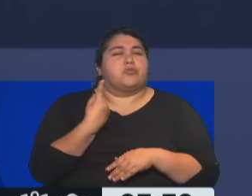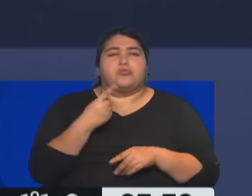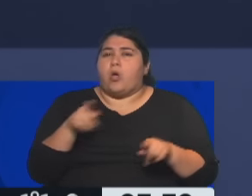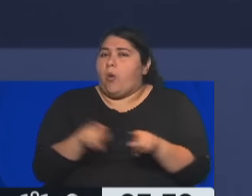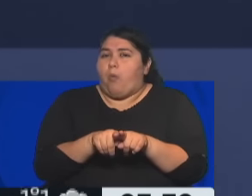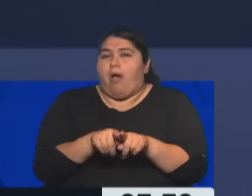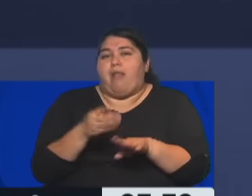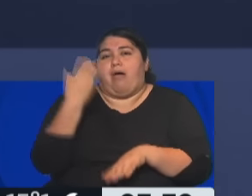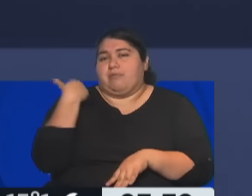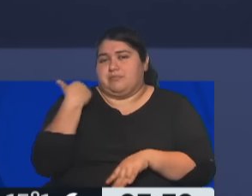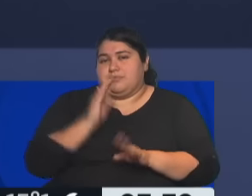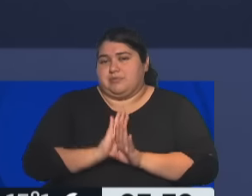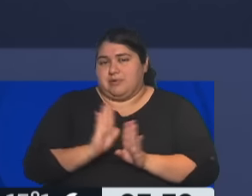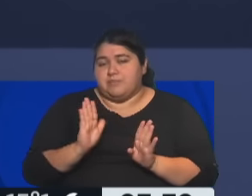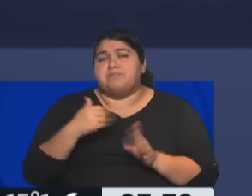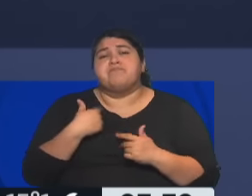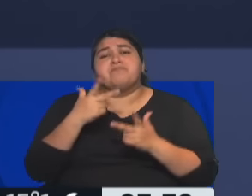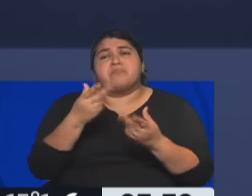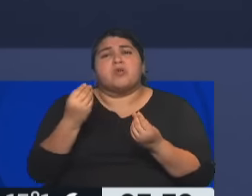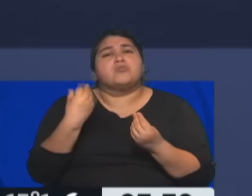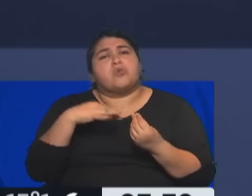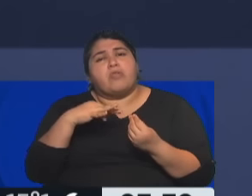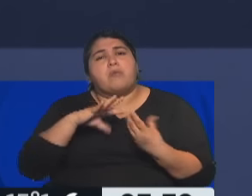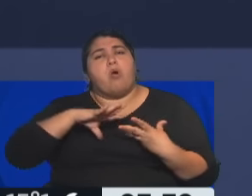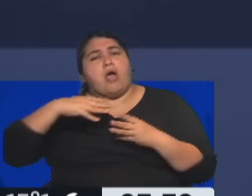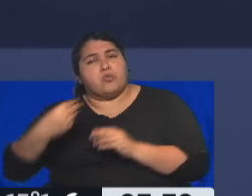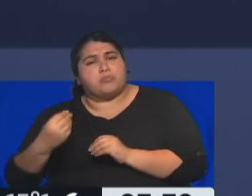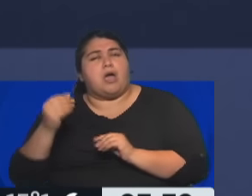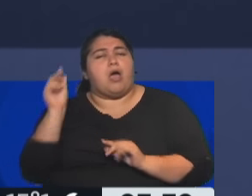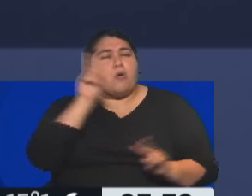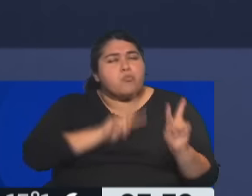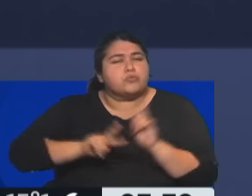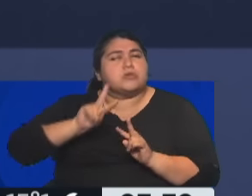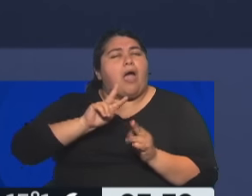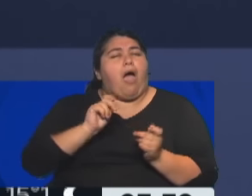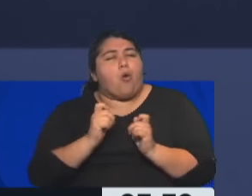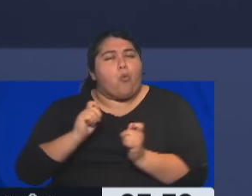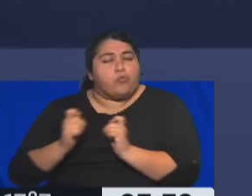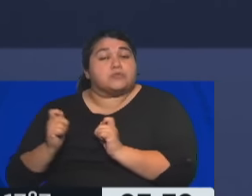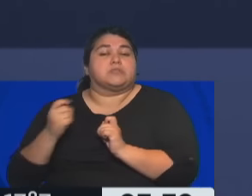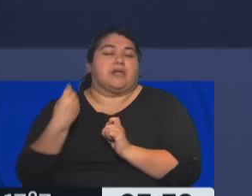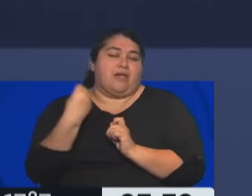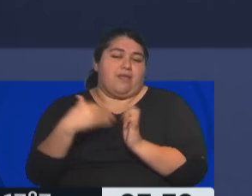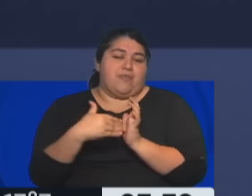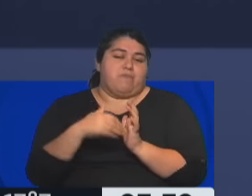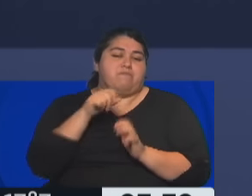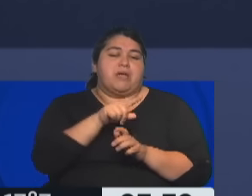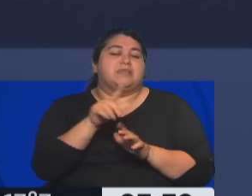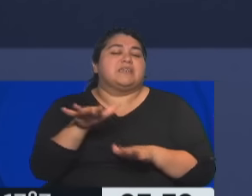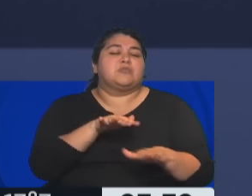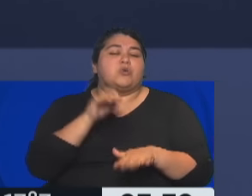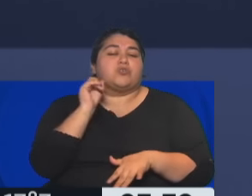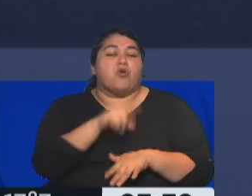already done, which is we will adjust, we'll adapt as necessary, including with regard to the means that are at Ukraine's